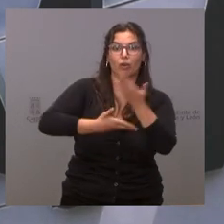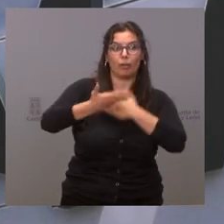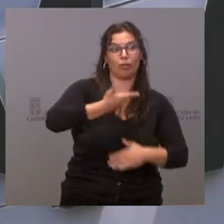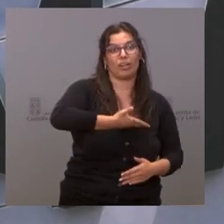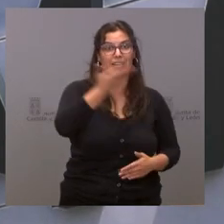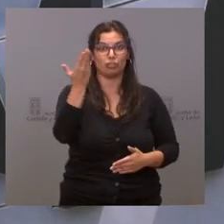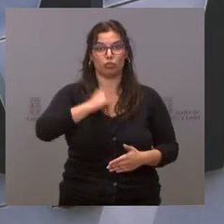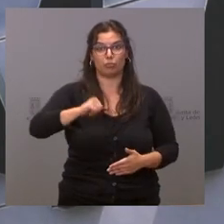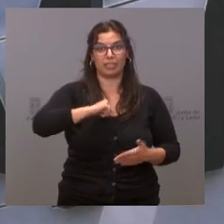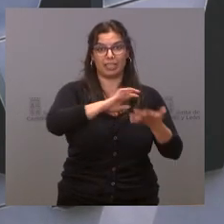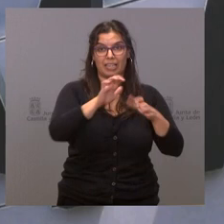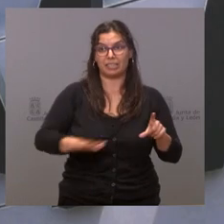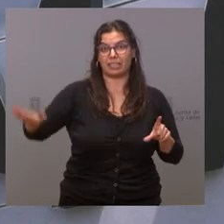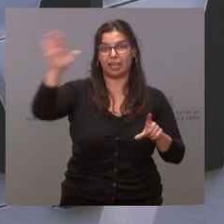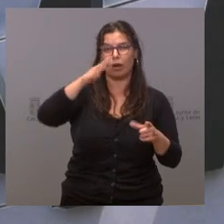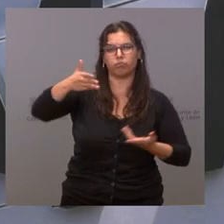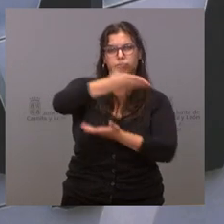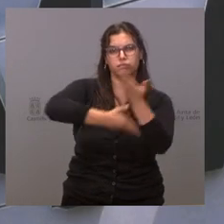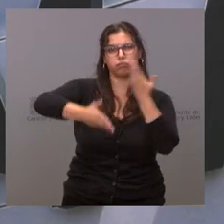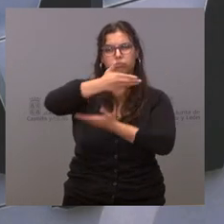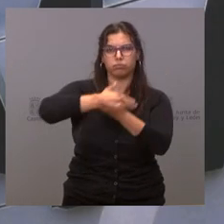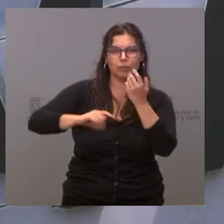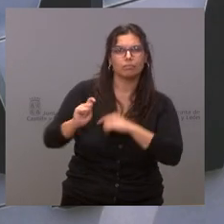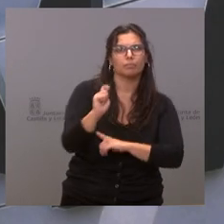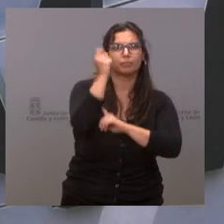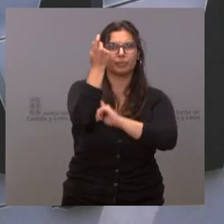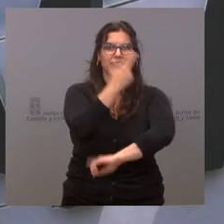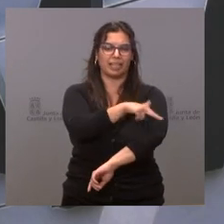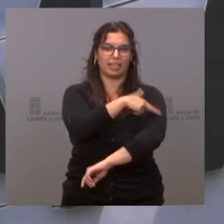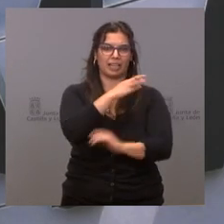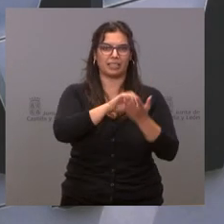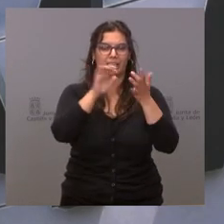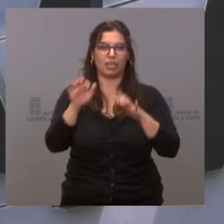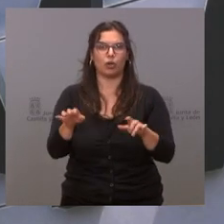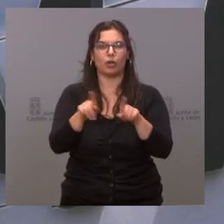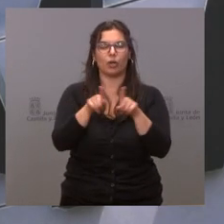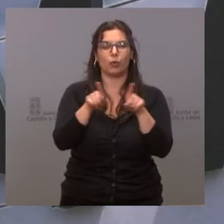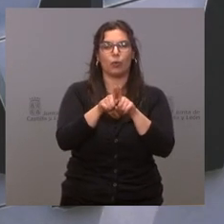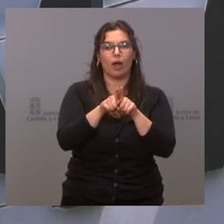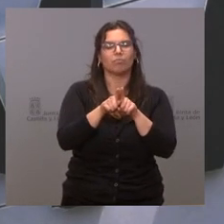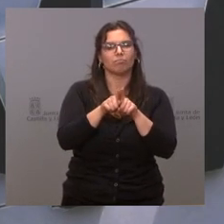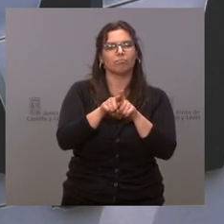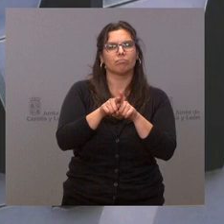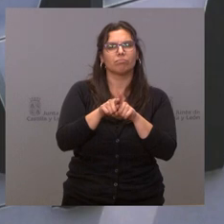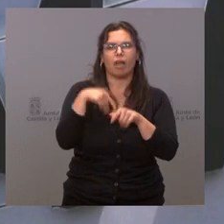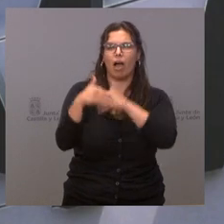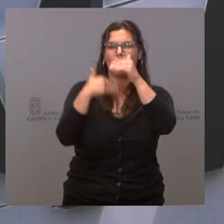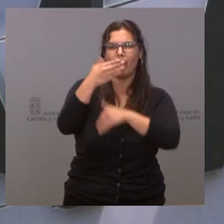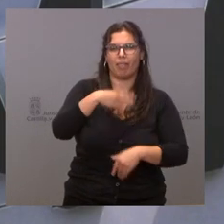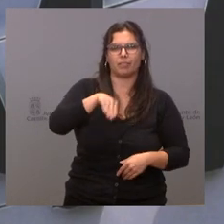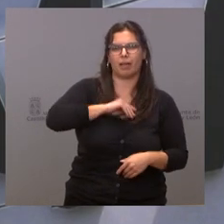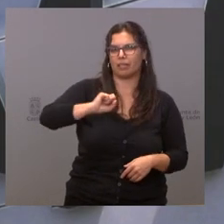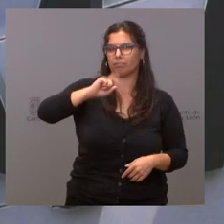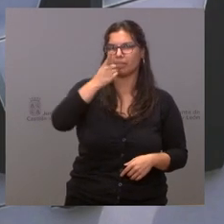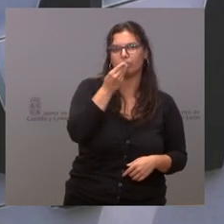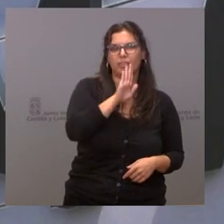de castilla y león' hagamos de lo que es la sanidad de castilla y león una de las mejores y más avanzadas de españa y